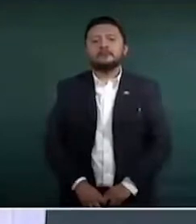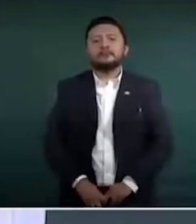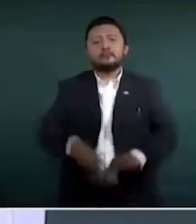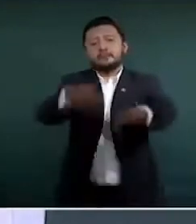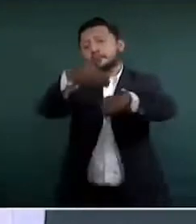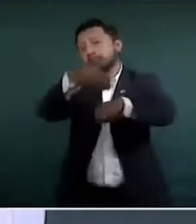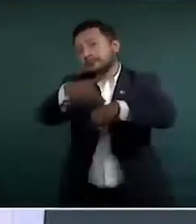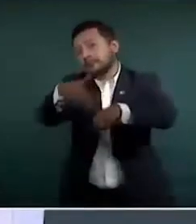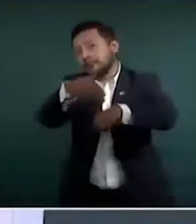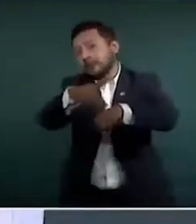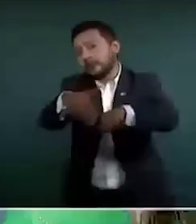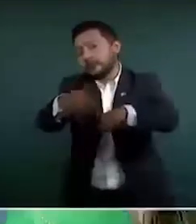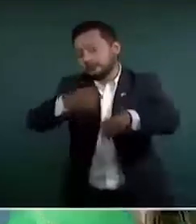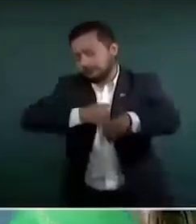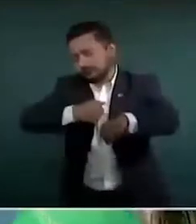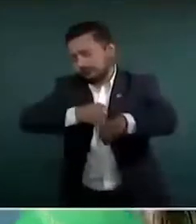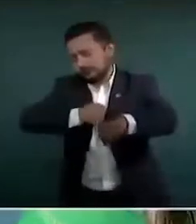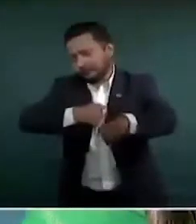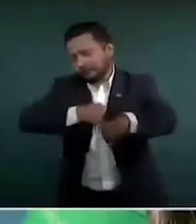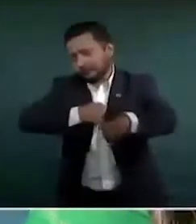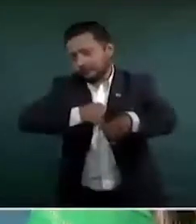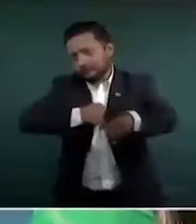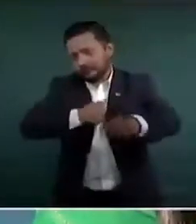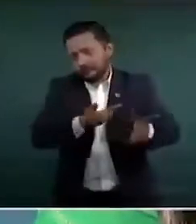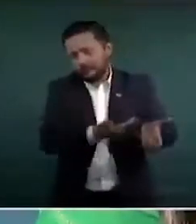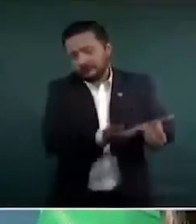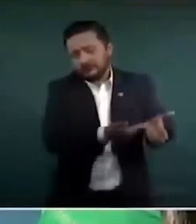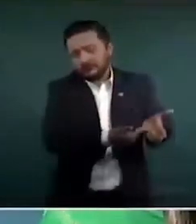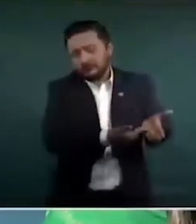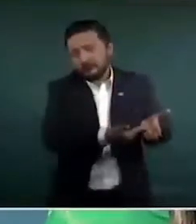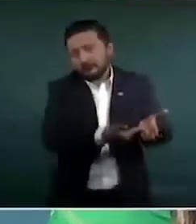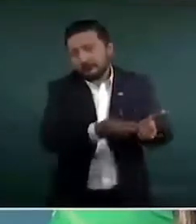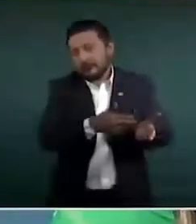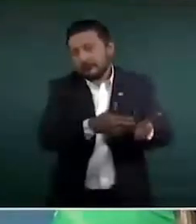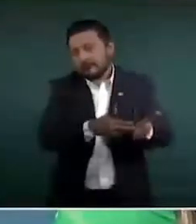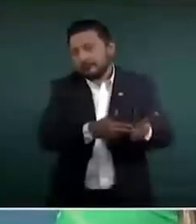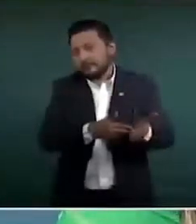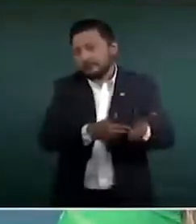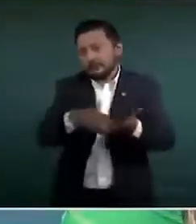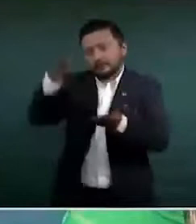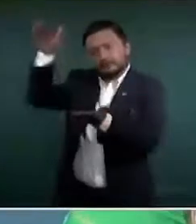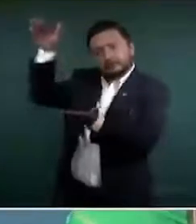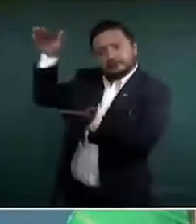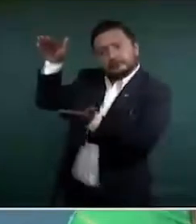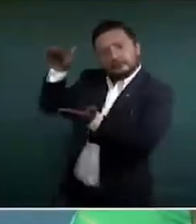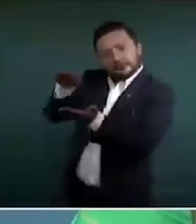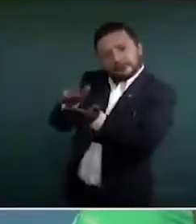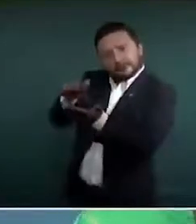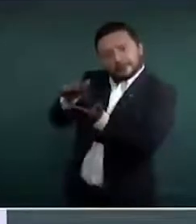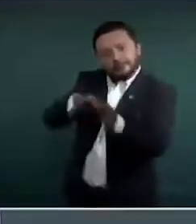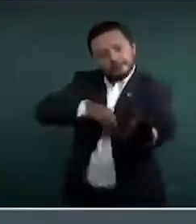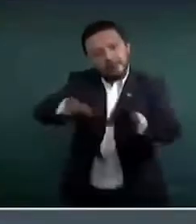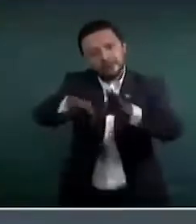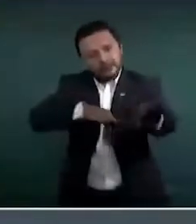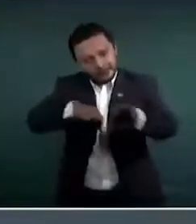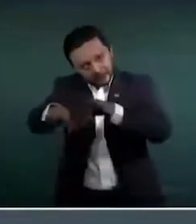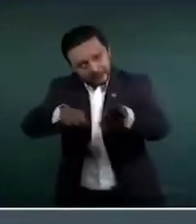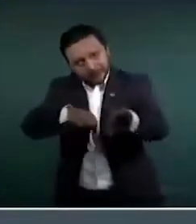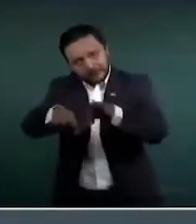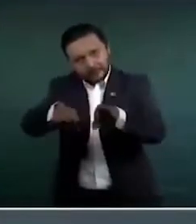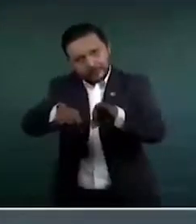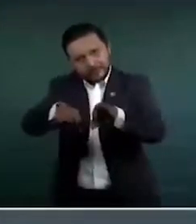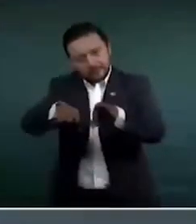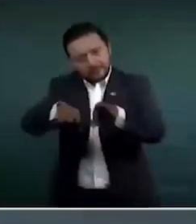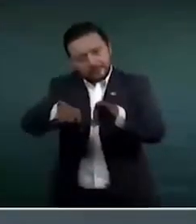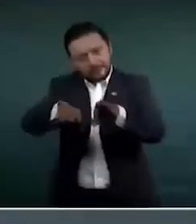números que tengo hablan de una disminución en la pérdida de empleos. Vamos